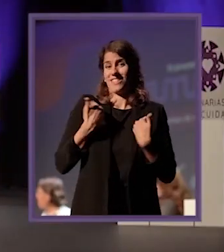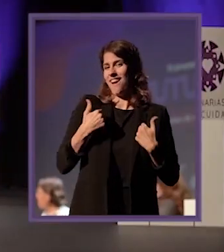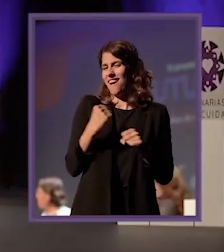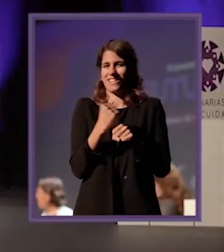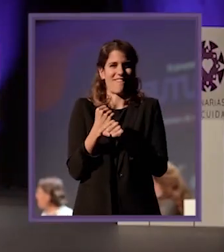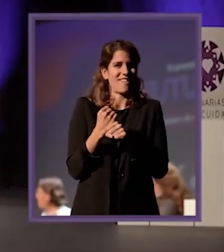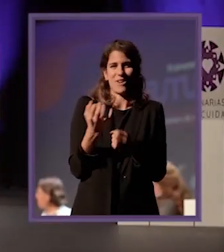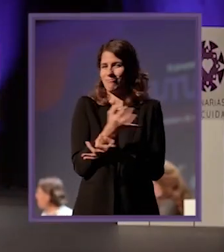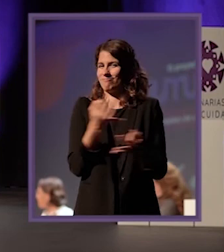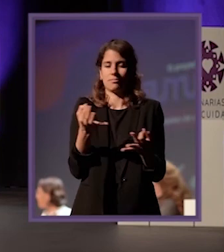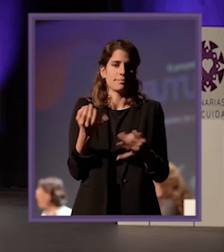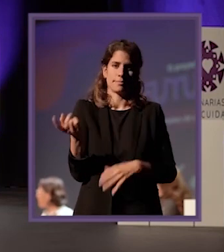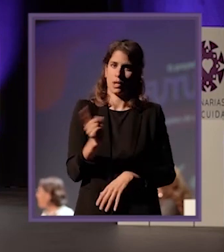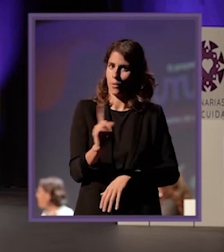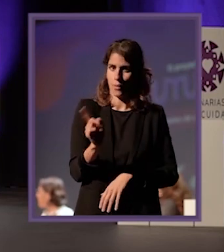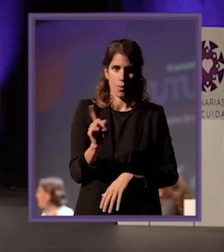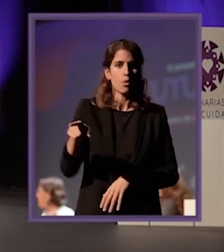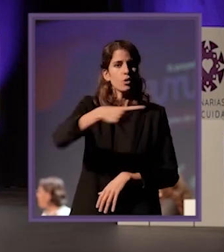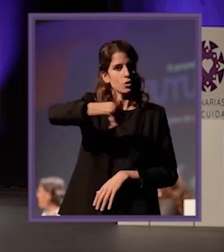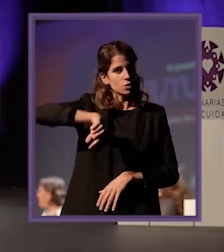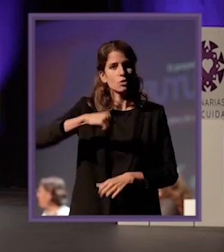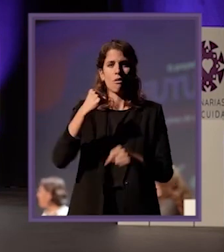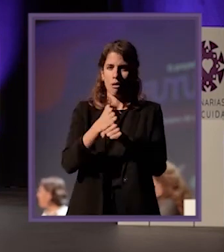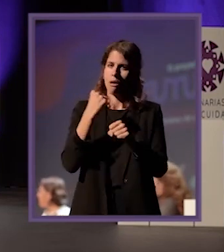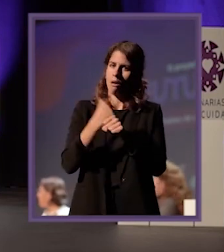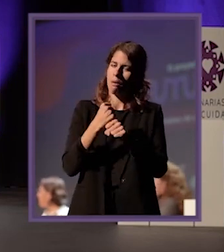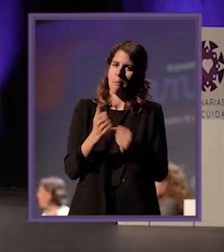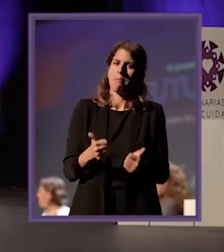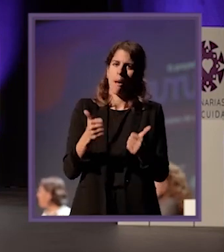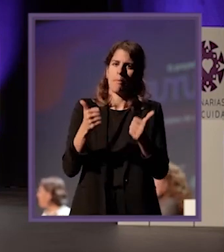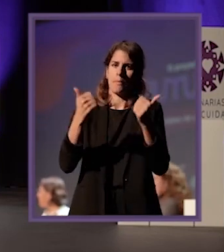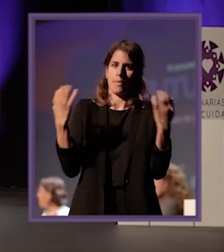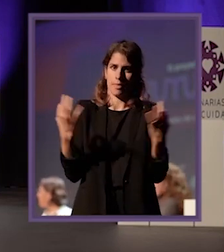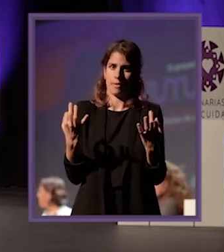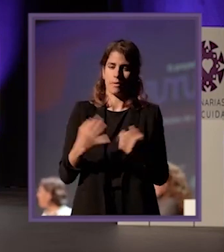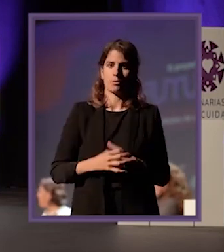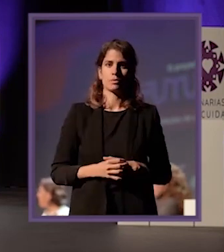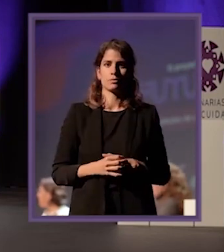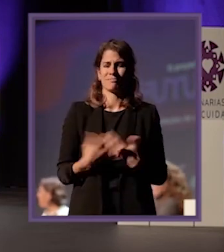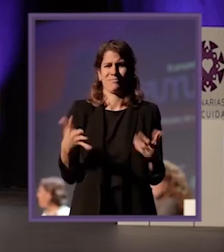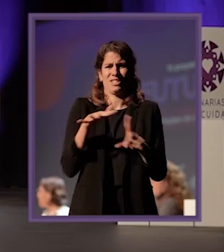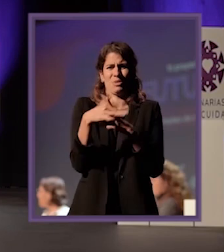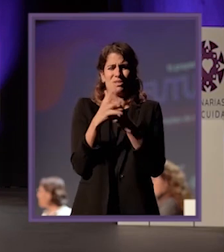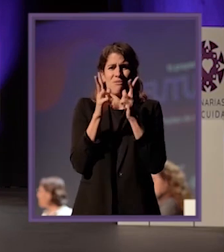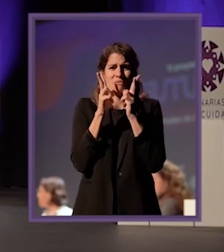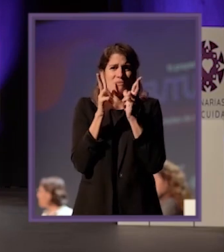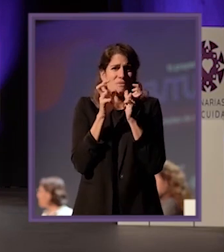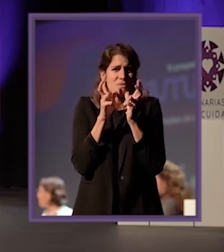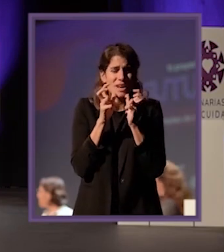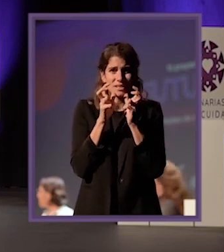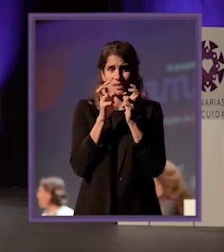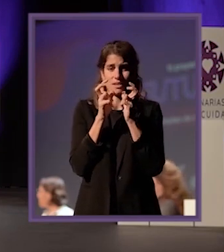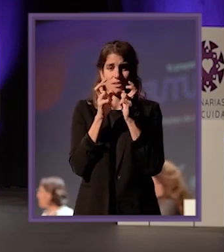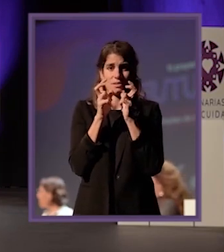trabajo. No, hay que seguir profundizando porque es absolutamente demencial que una sociedad pueda tener más de